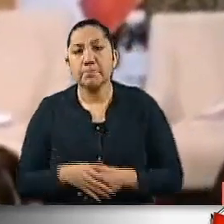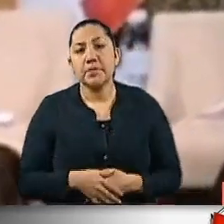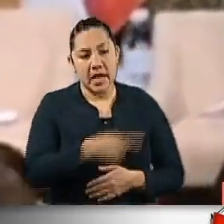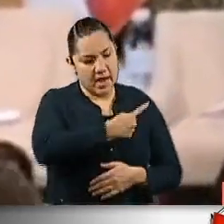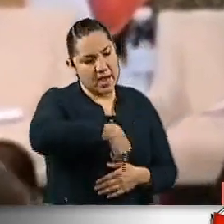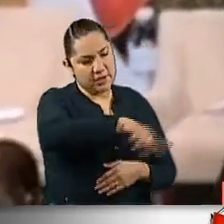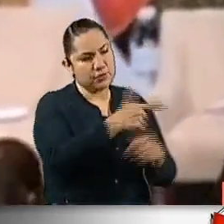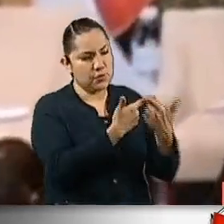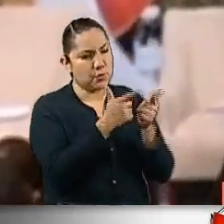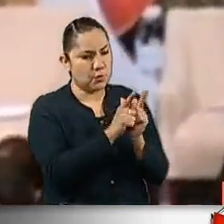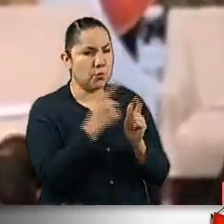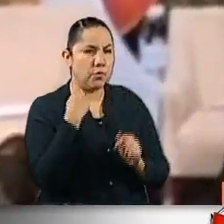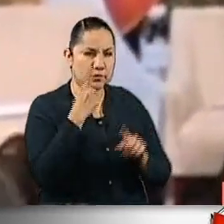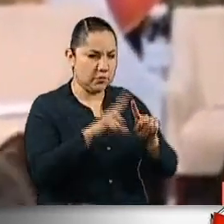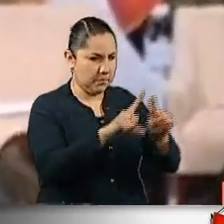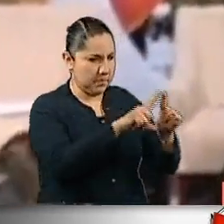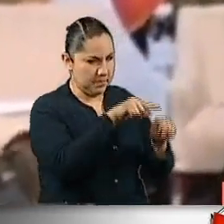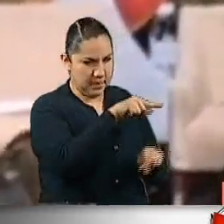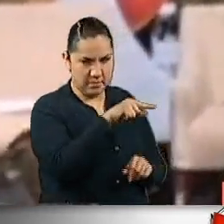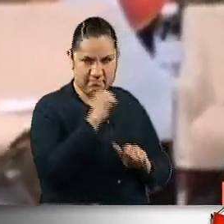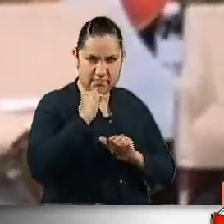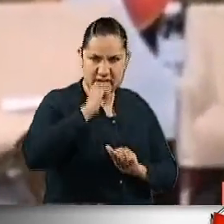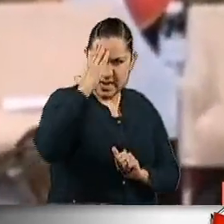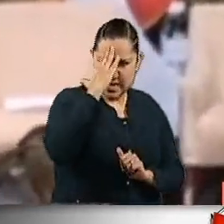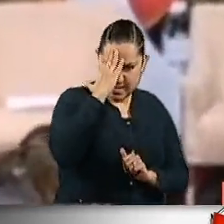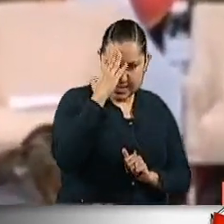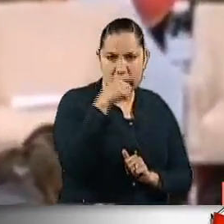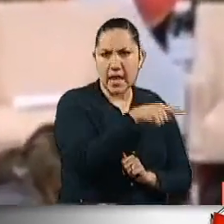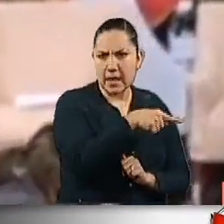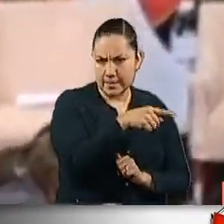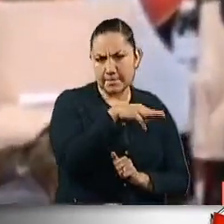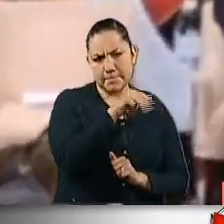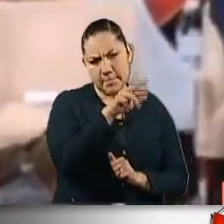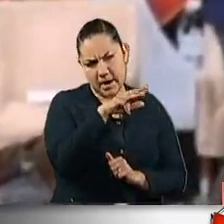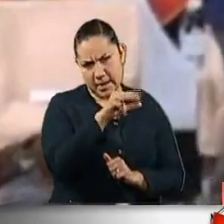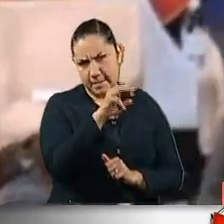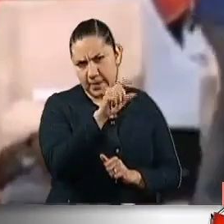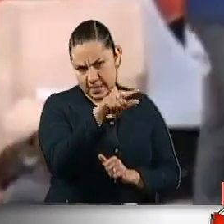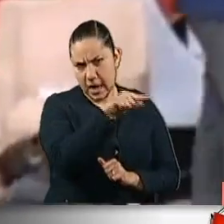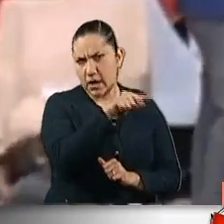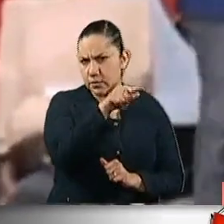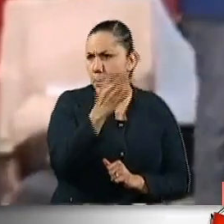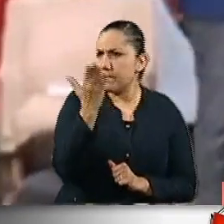Elena Álvarez Bernal llamó a las nuevas juventudes a participar en la